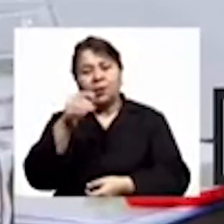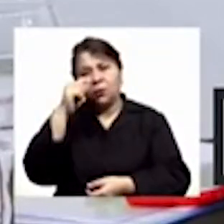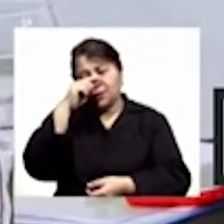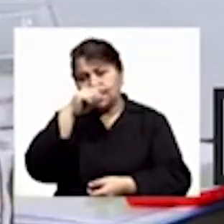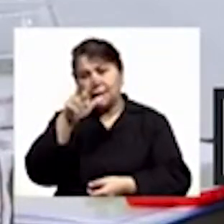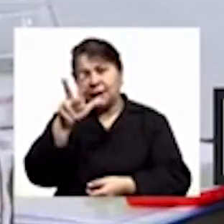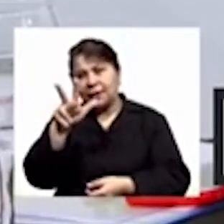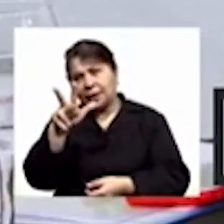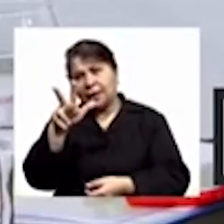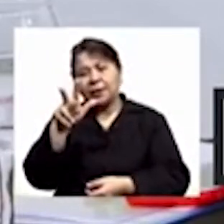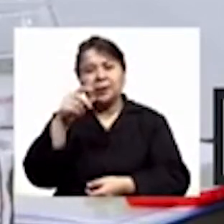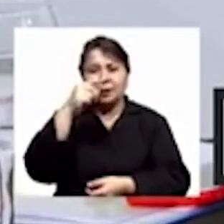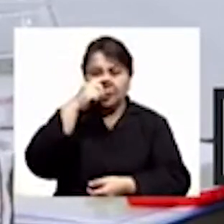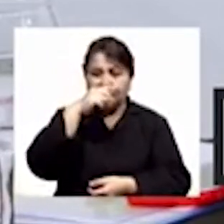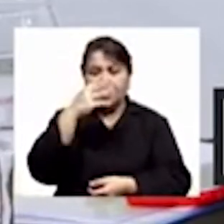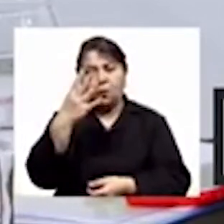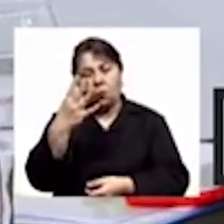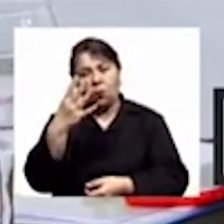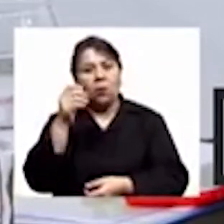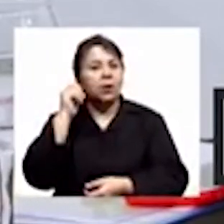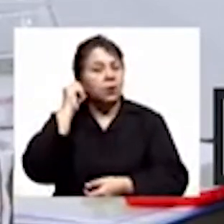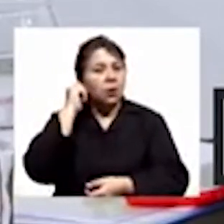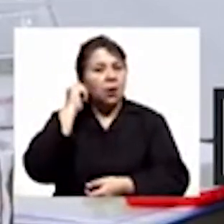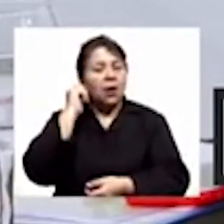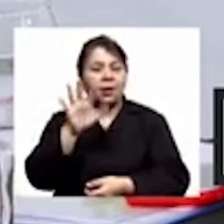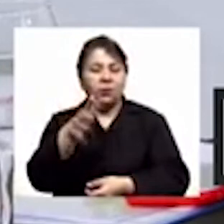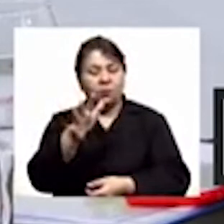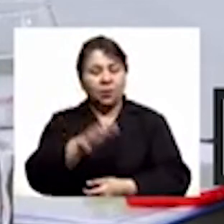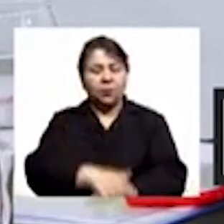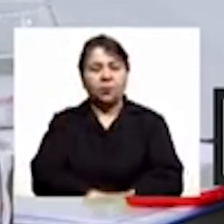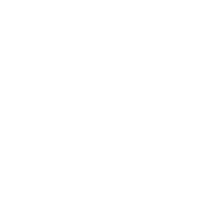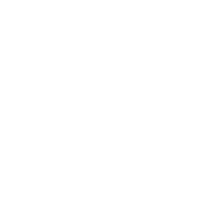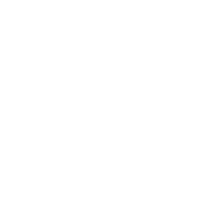73 o 74 años.